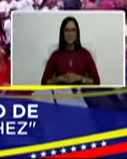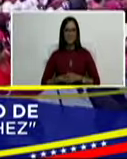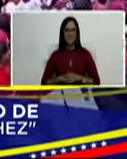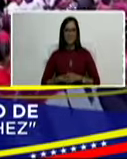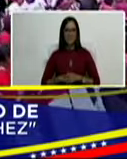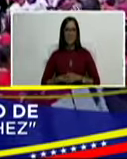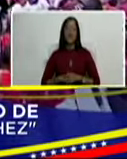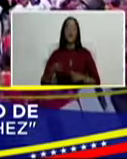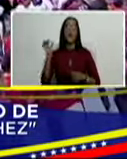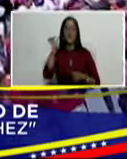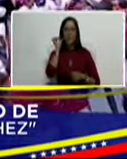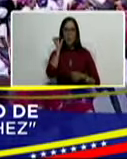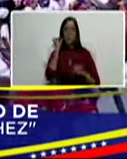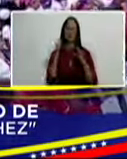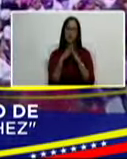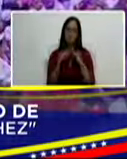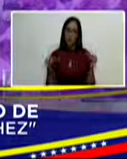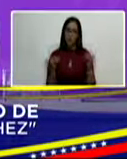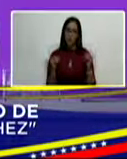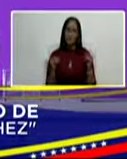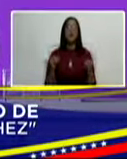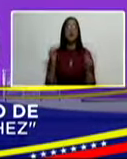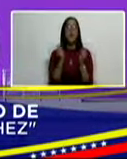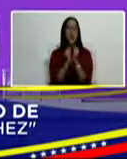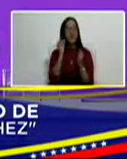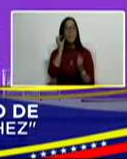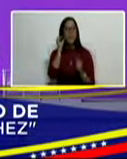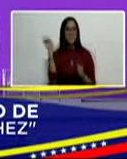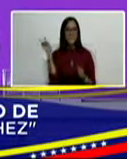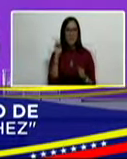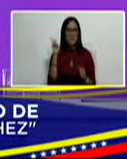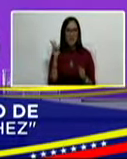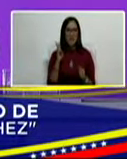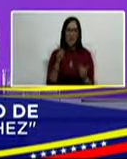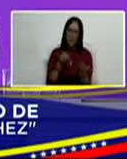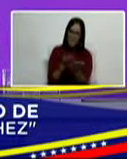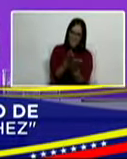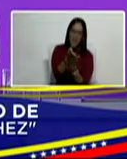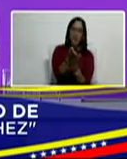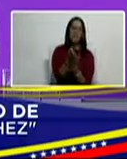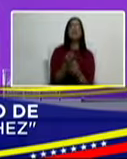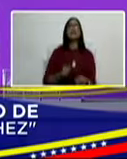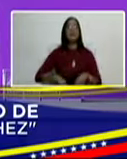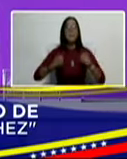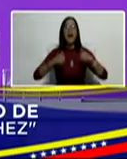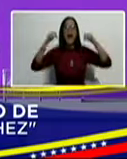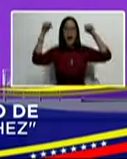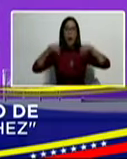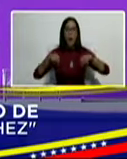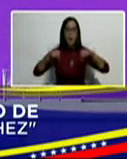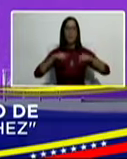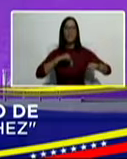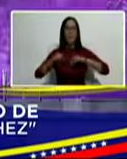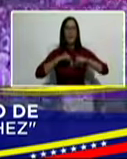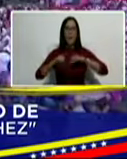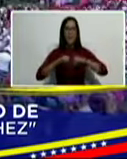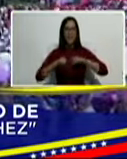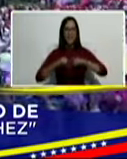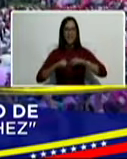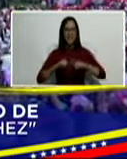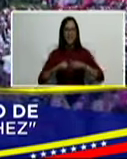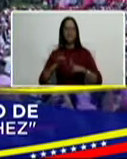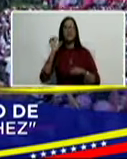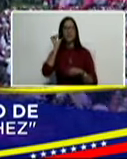Con la mujer todo, con la mujer venezolana me resteo, y más ahora con este gran movimiento